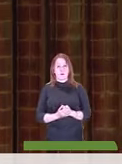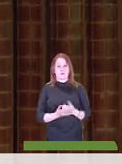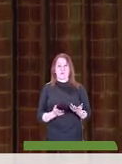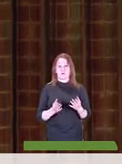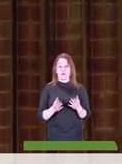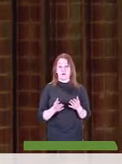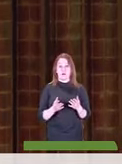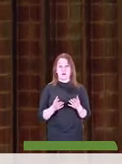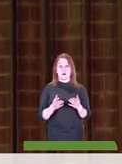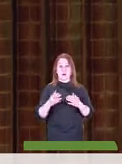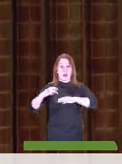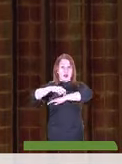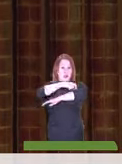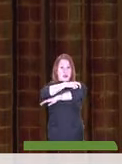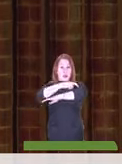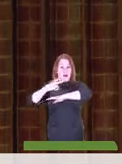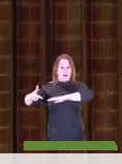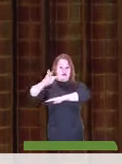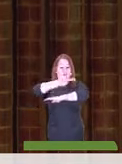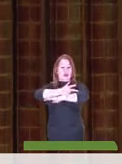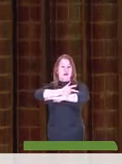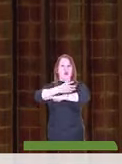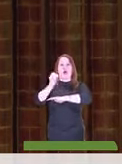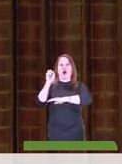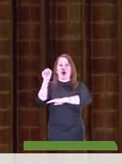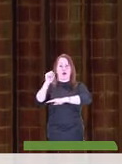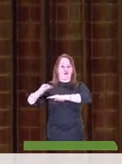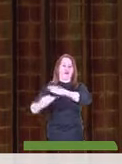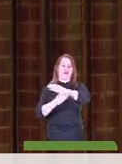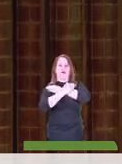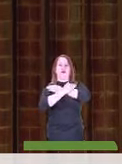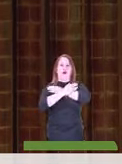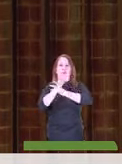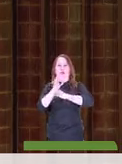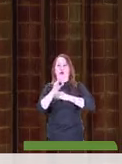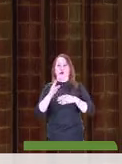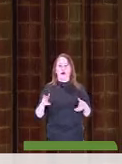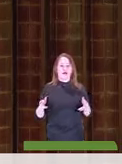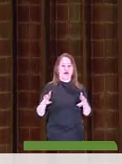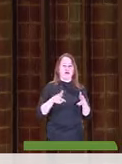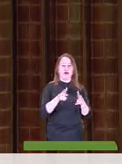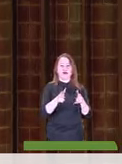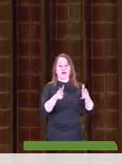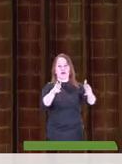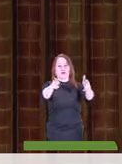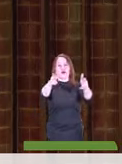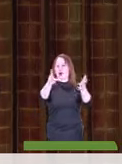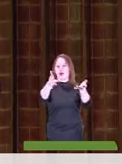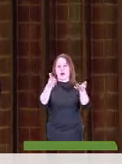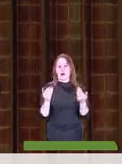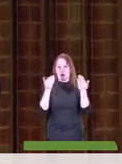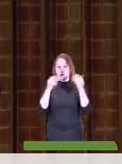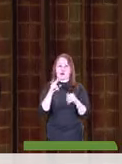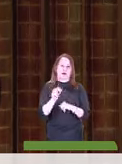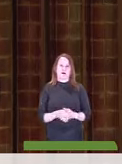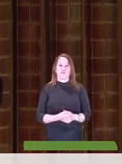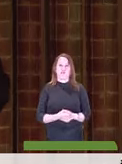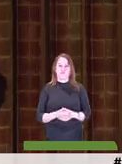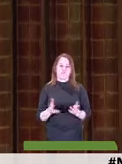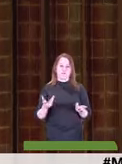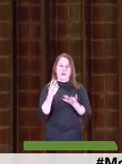en los andenes no nos conviene a ninguno, parquear sobre la vía obstaculizando el tráfico normal de las distintas vías de la ciudad no